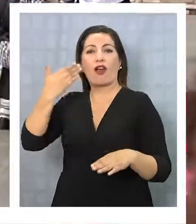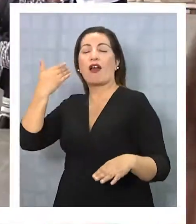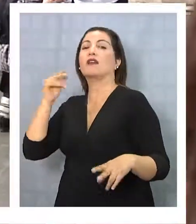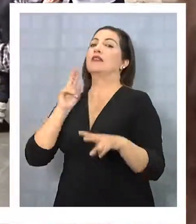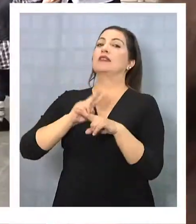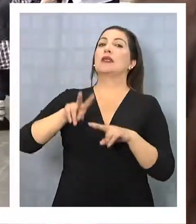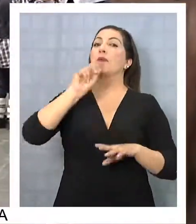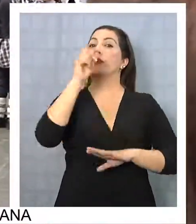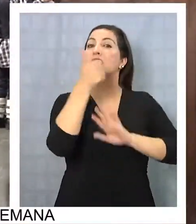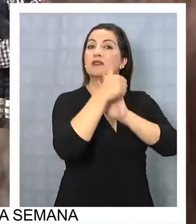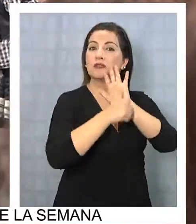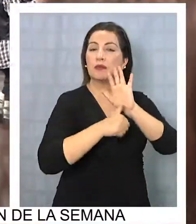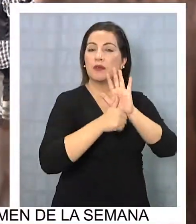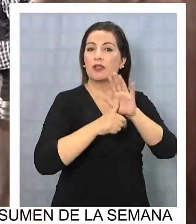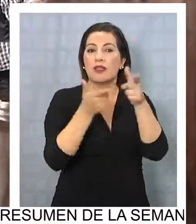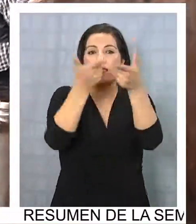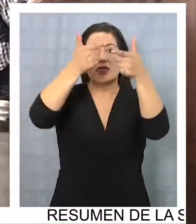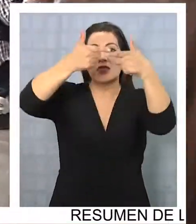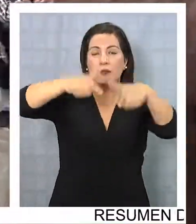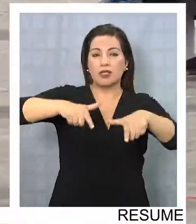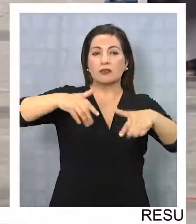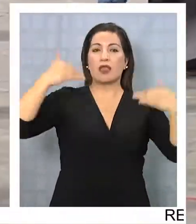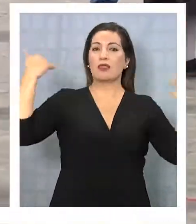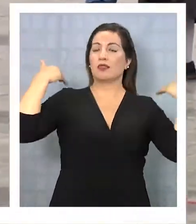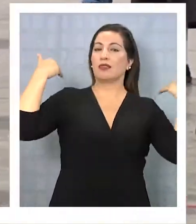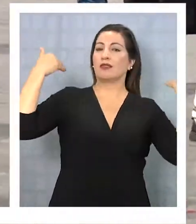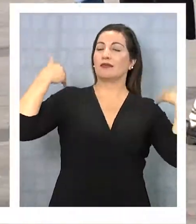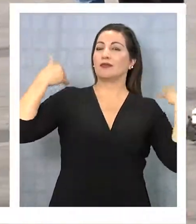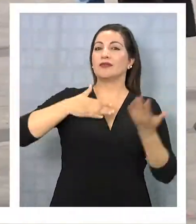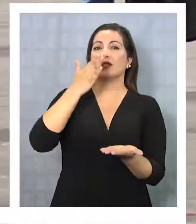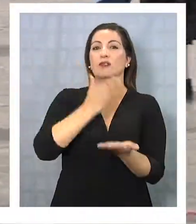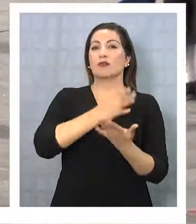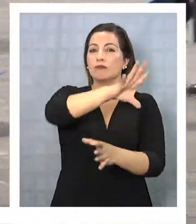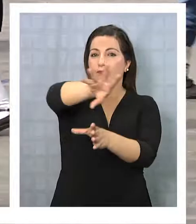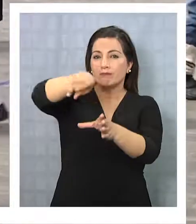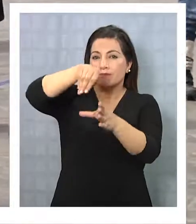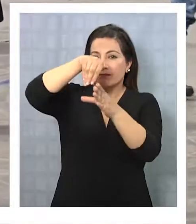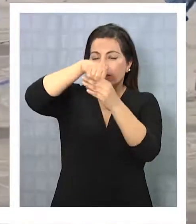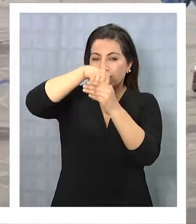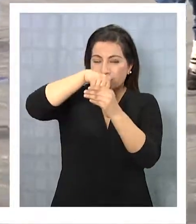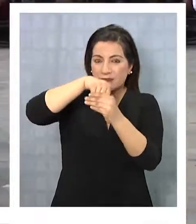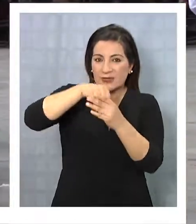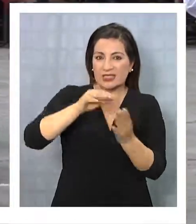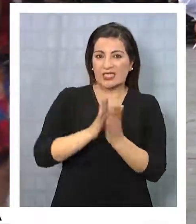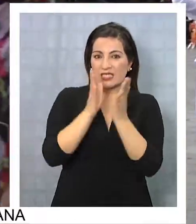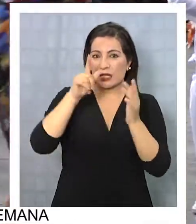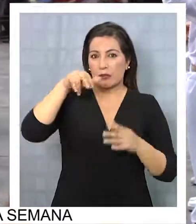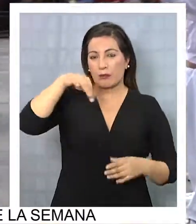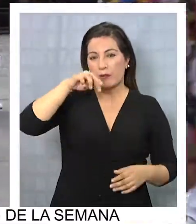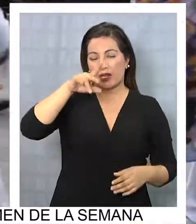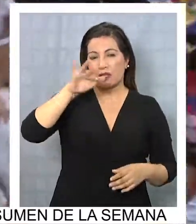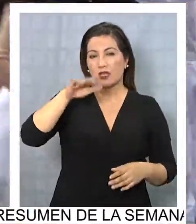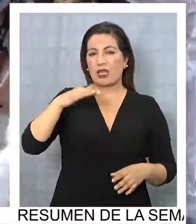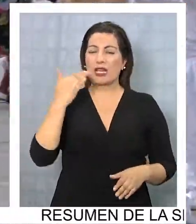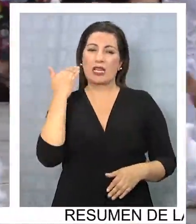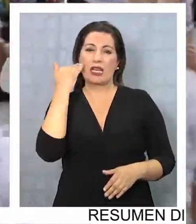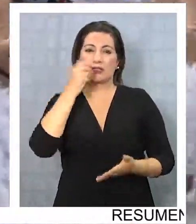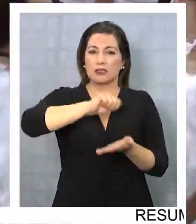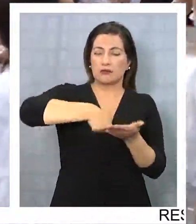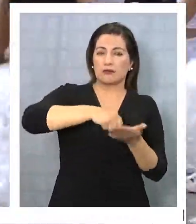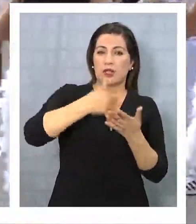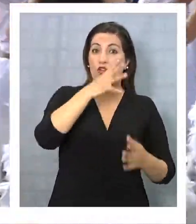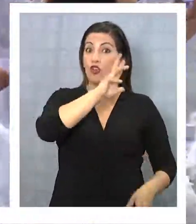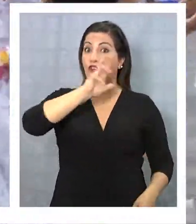del primer semestre del Departamento de Educación Física del Establecimiento, que este año cuenta con una matrícula cercana a los